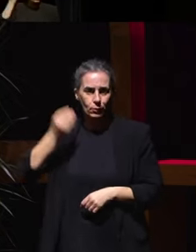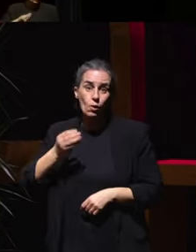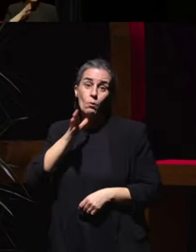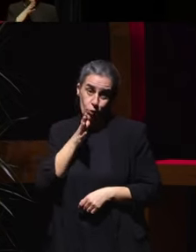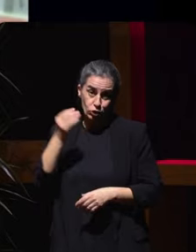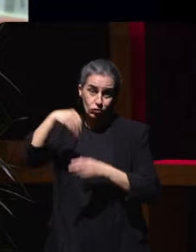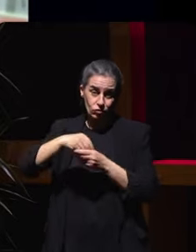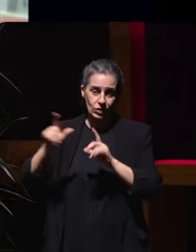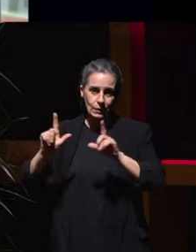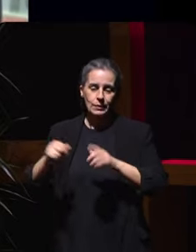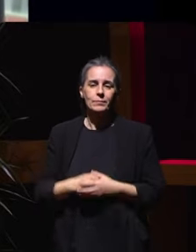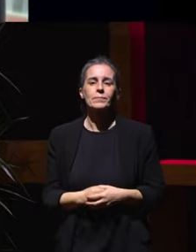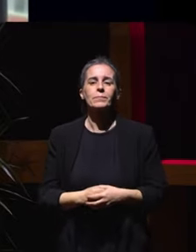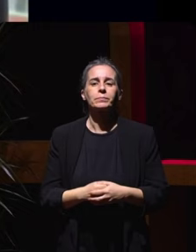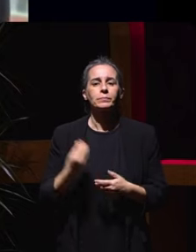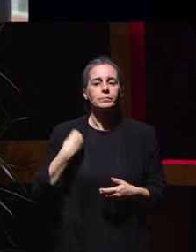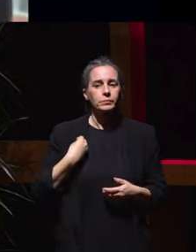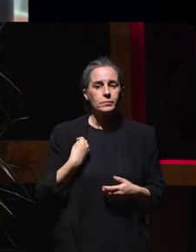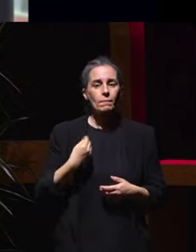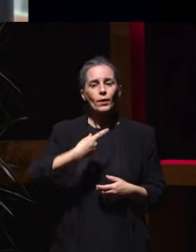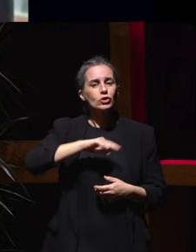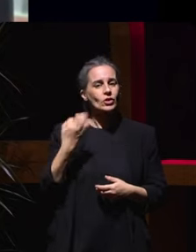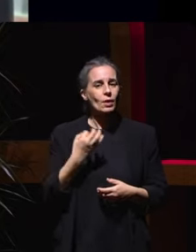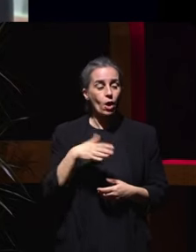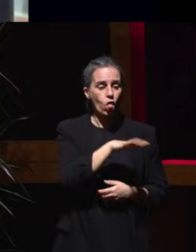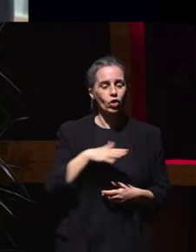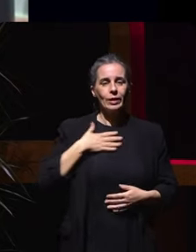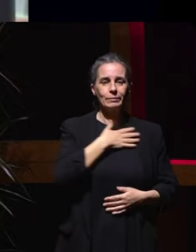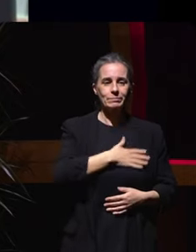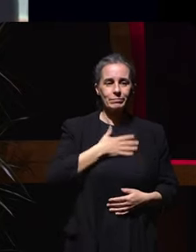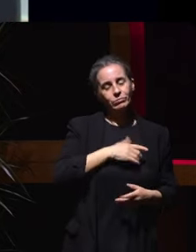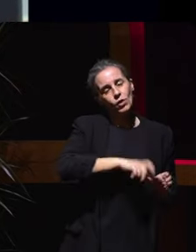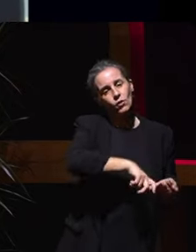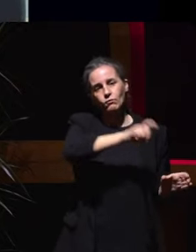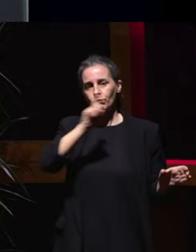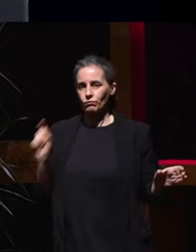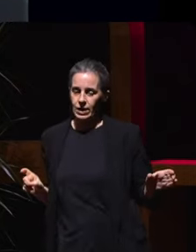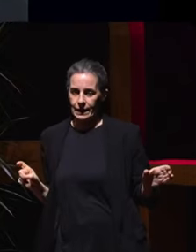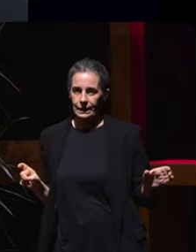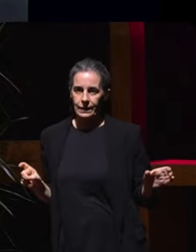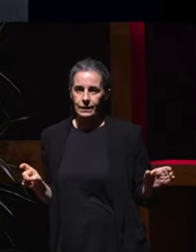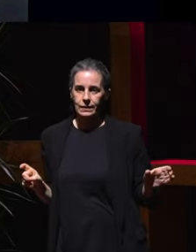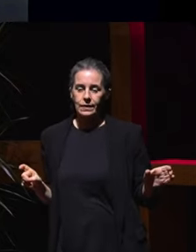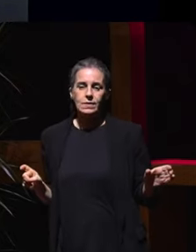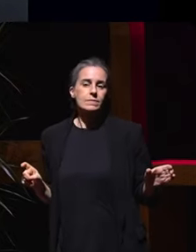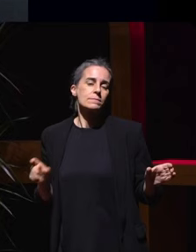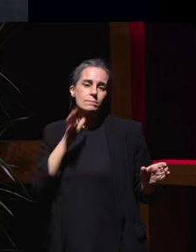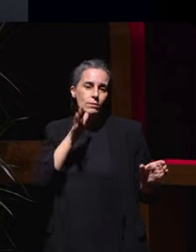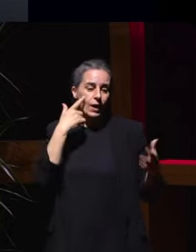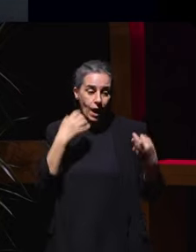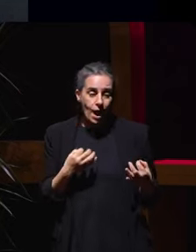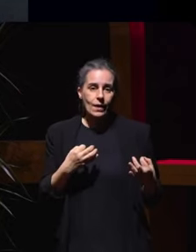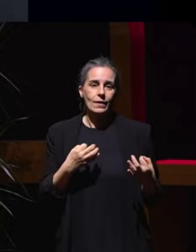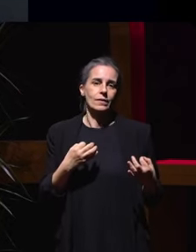televisión. La verdad es que ha sido un camino de salir todo el rato de la zona de confort, donde sí que es verdad que pues ser